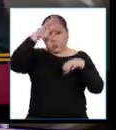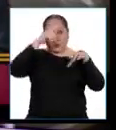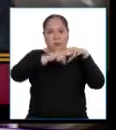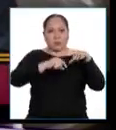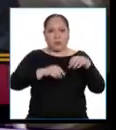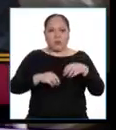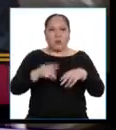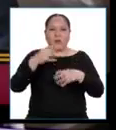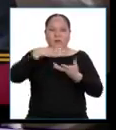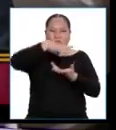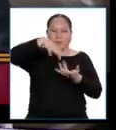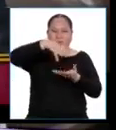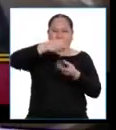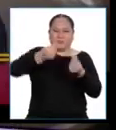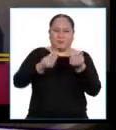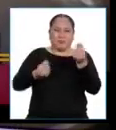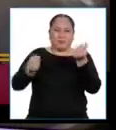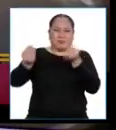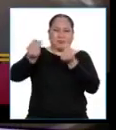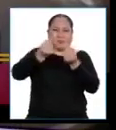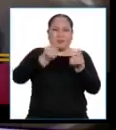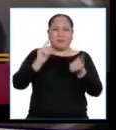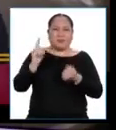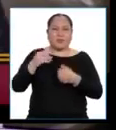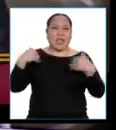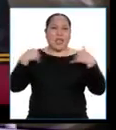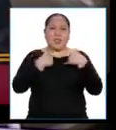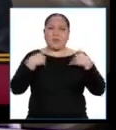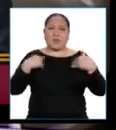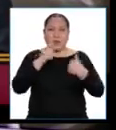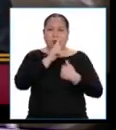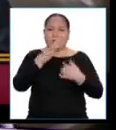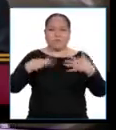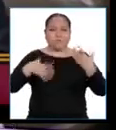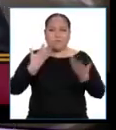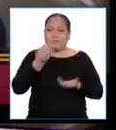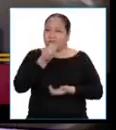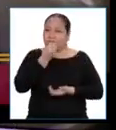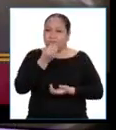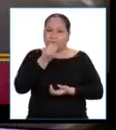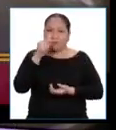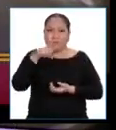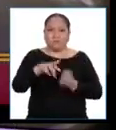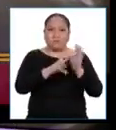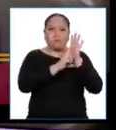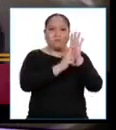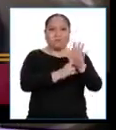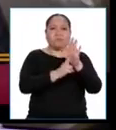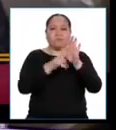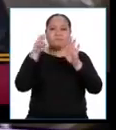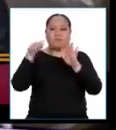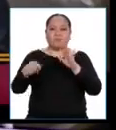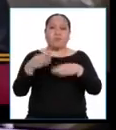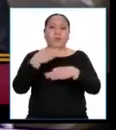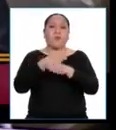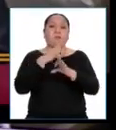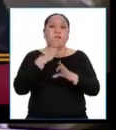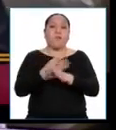polvo y ya no pueden pastear sus animales que representaban un recurso económico.